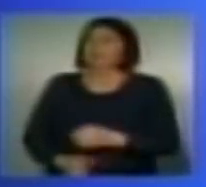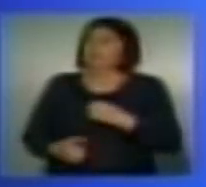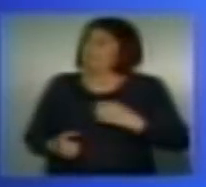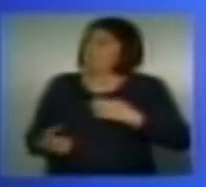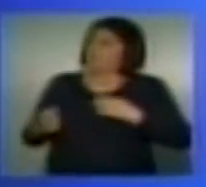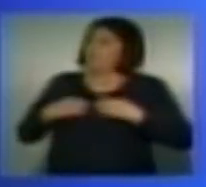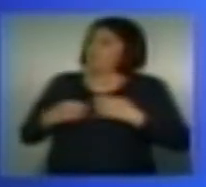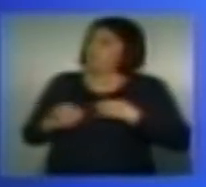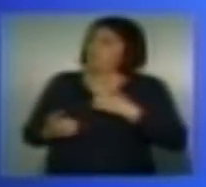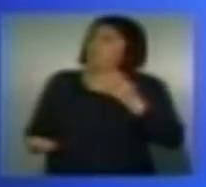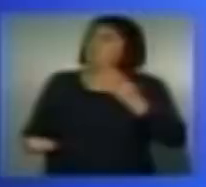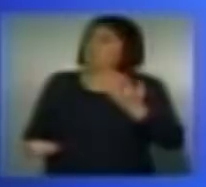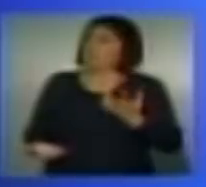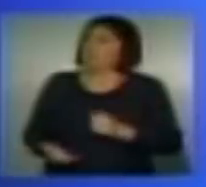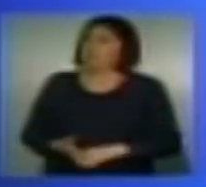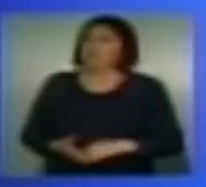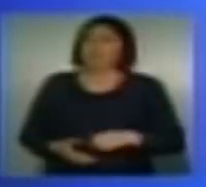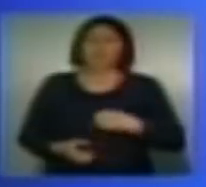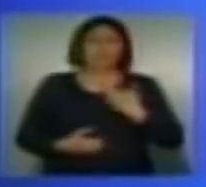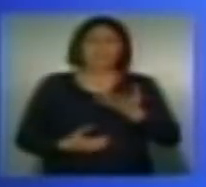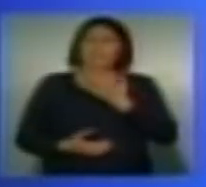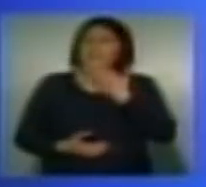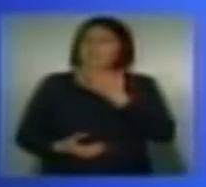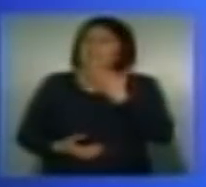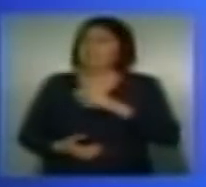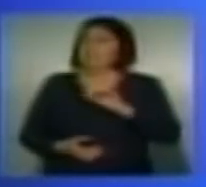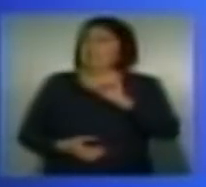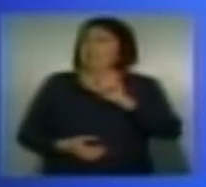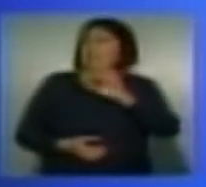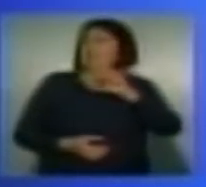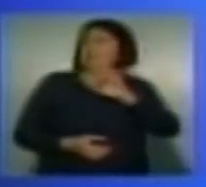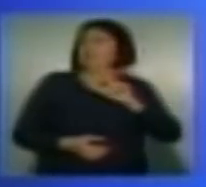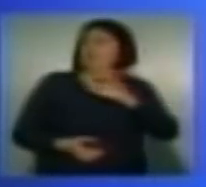protestar por las expresiones del señor Almagro,